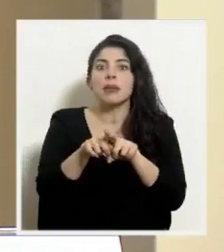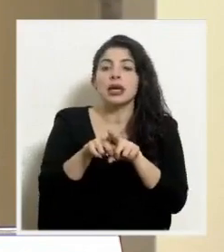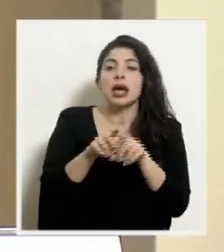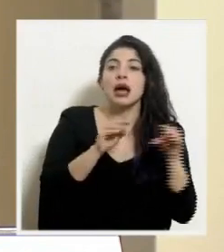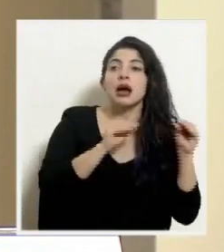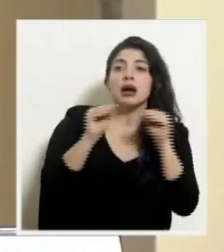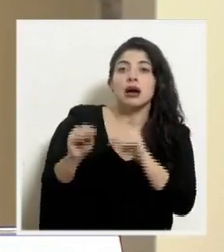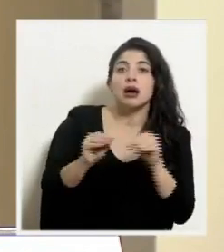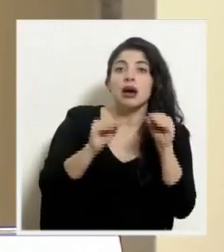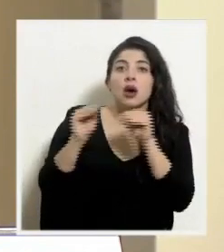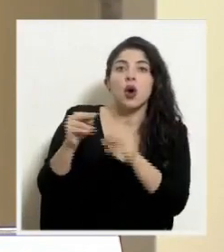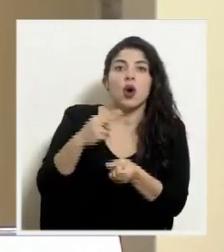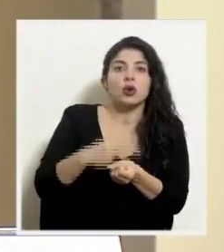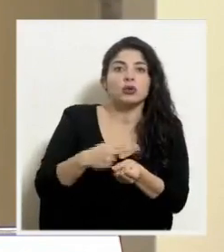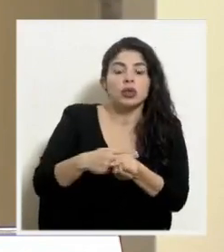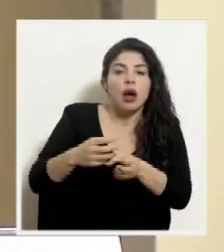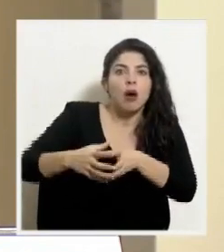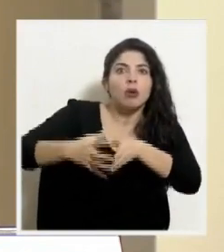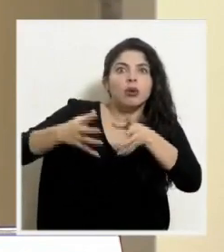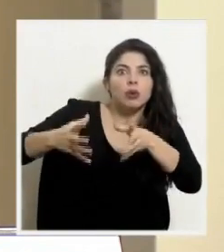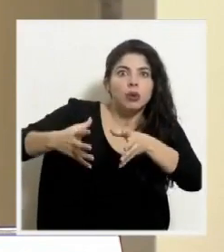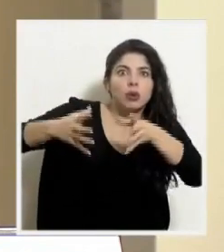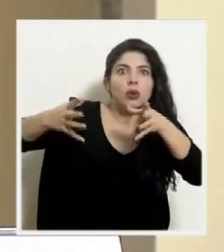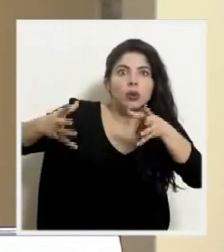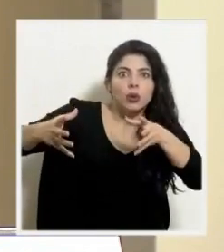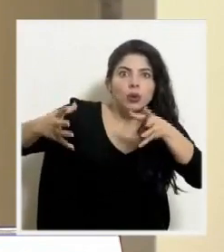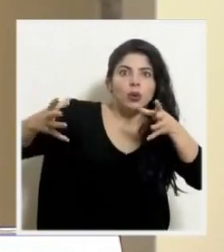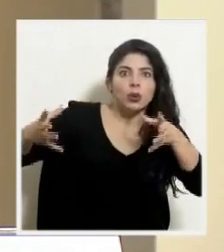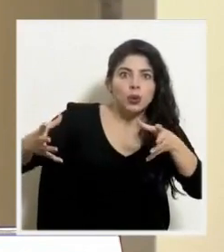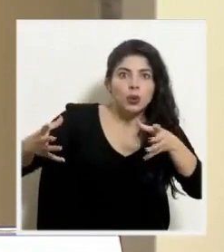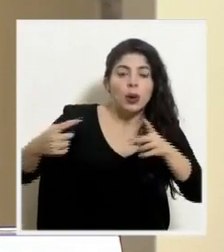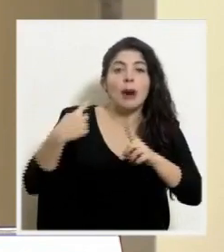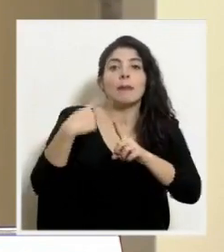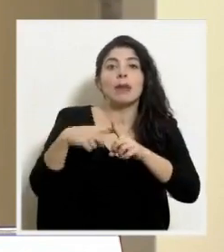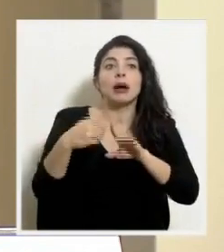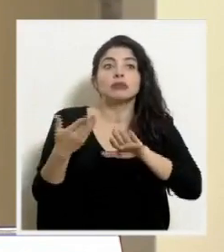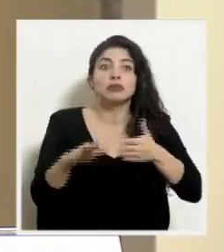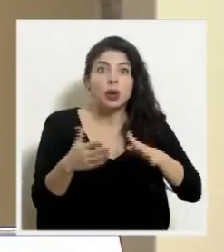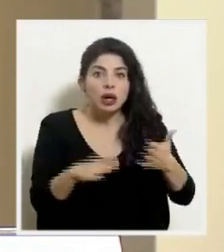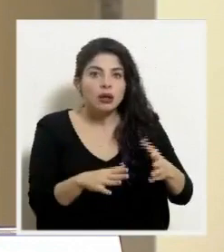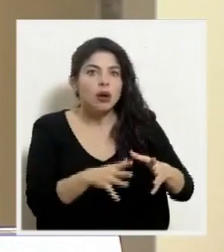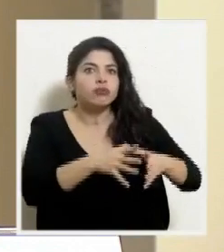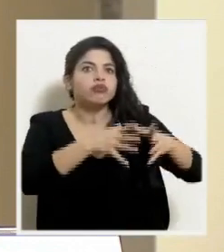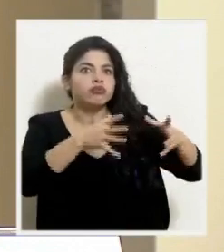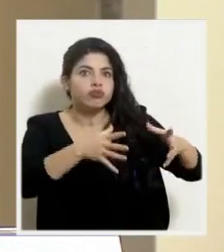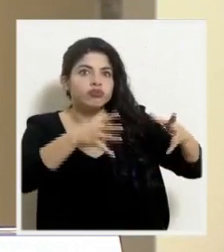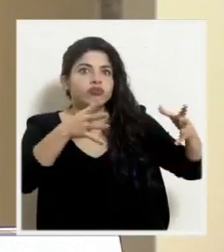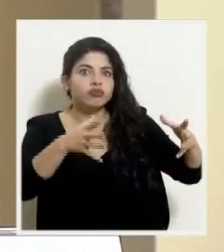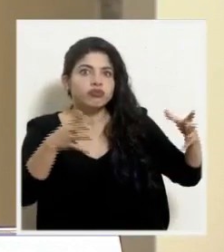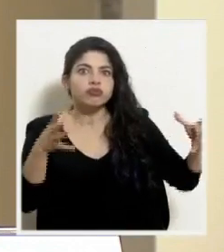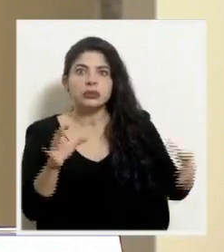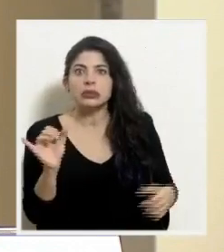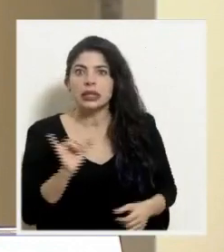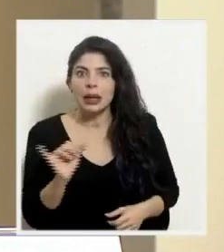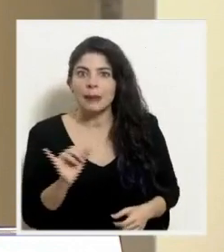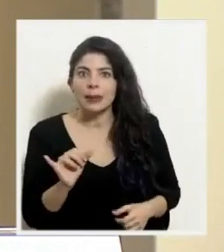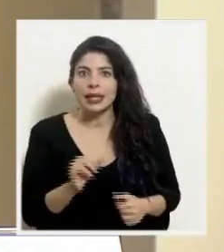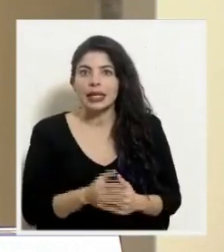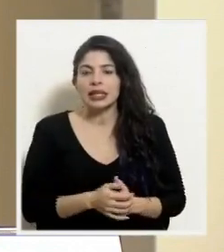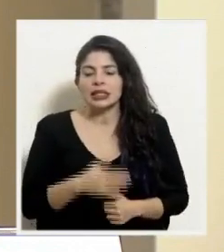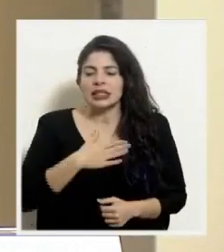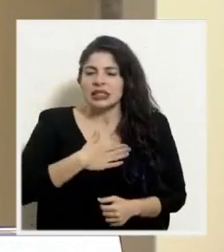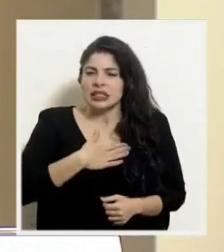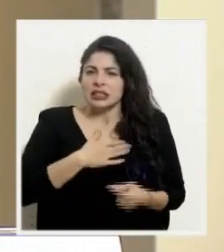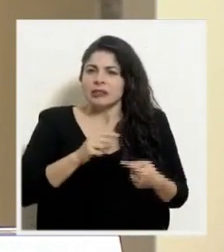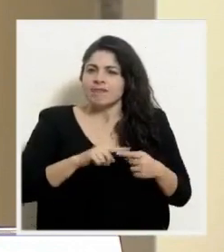las hospitalizaciones y también las defunciones, las muertes. También nuestro